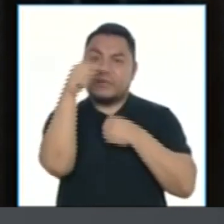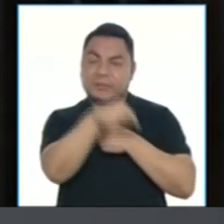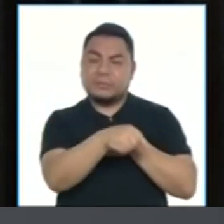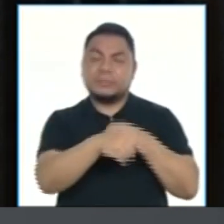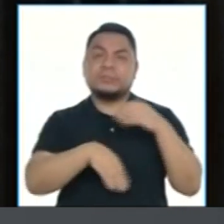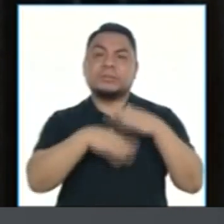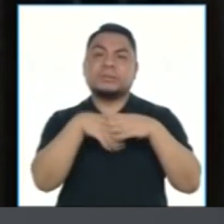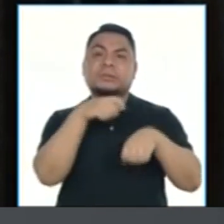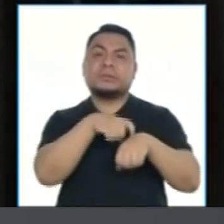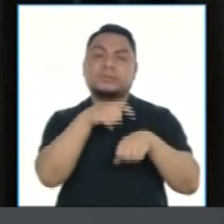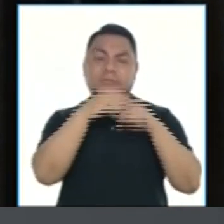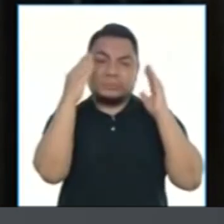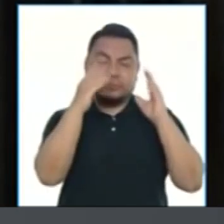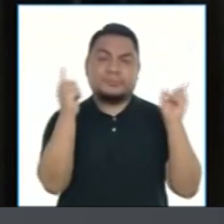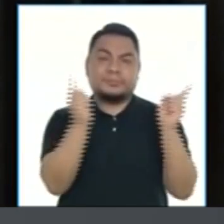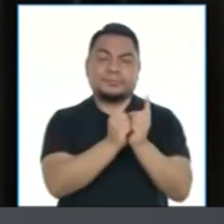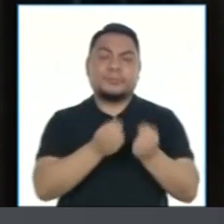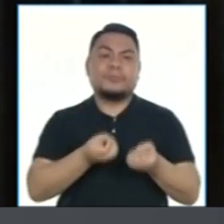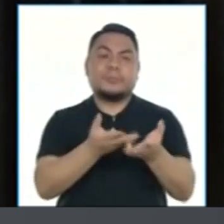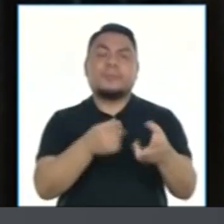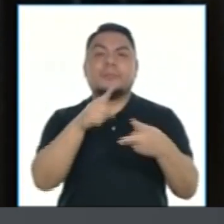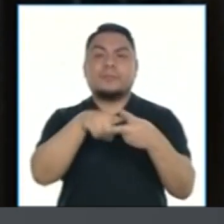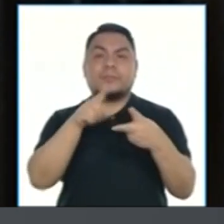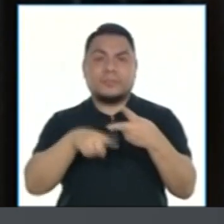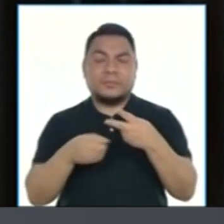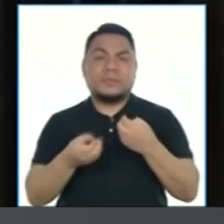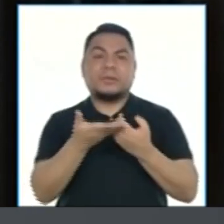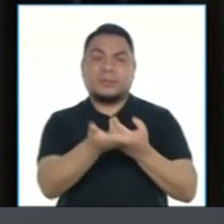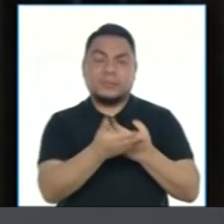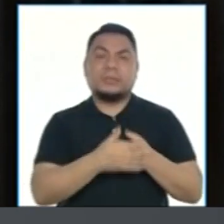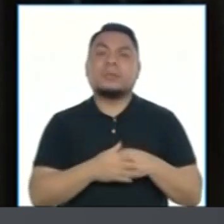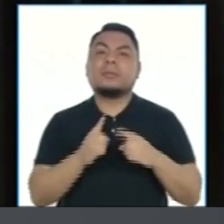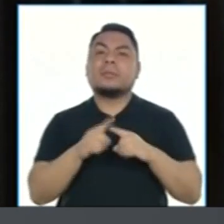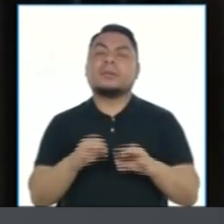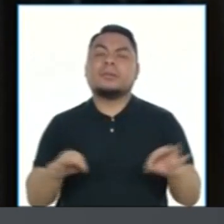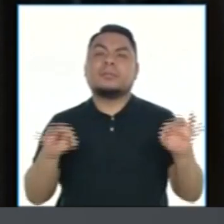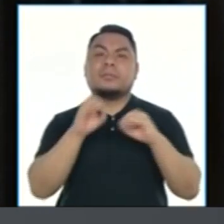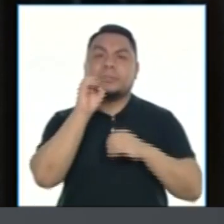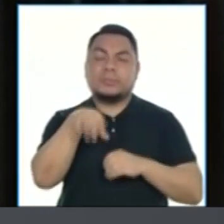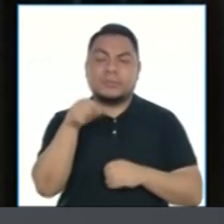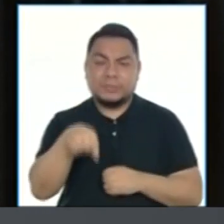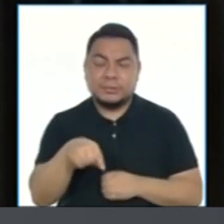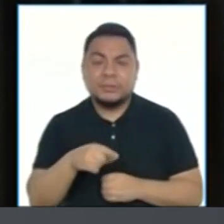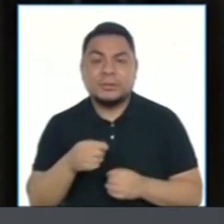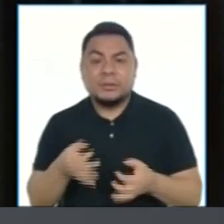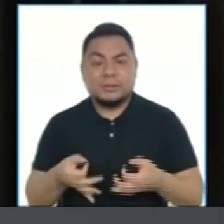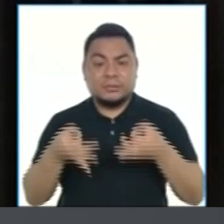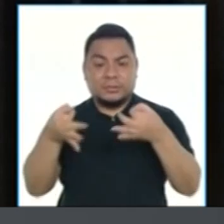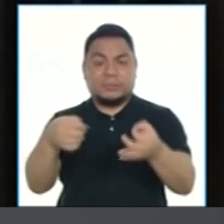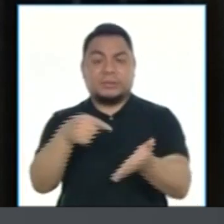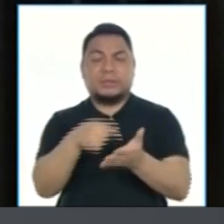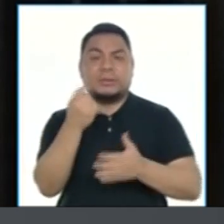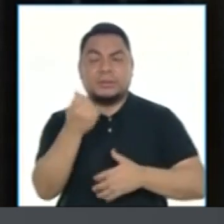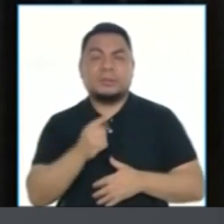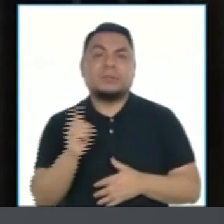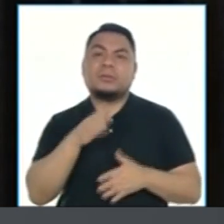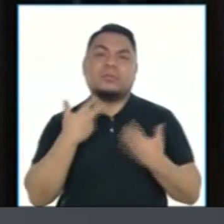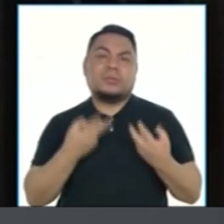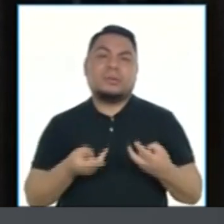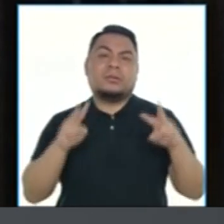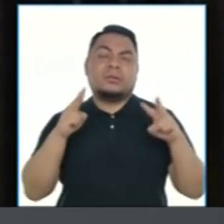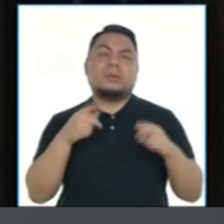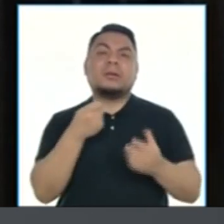plazo máximo para atender al deudor, ofrecerle 2 opciones. Y lo que sí es importante mencionar es que para las reprogramaciones no se pueden